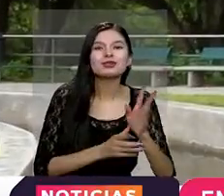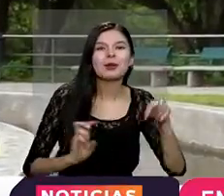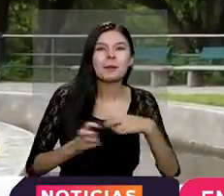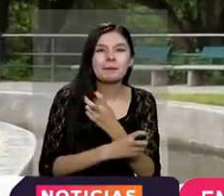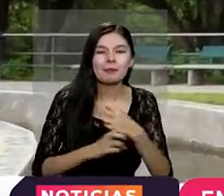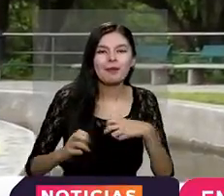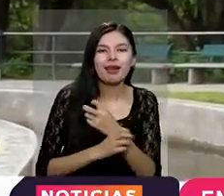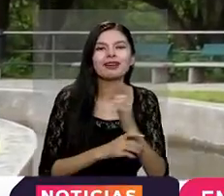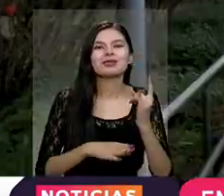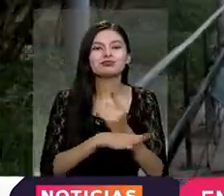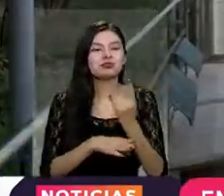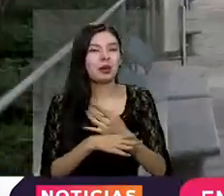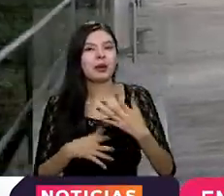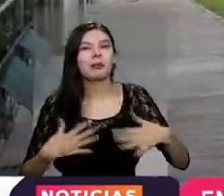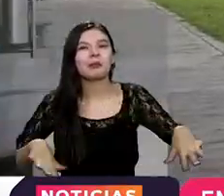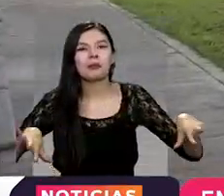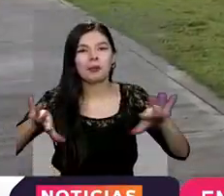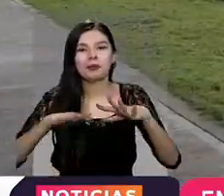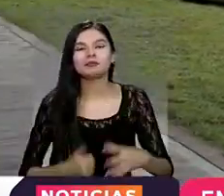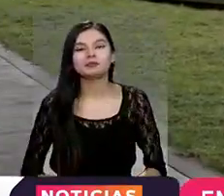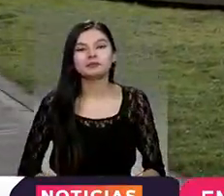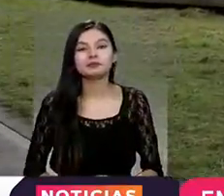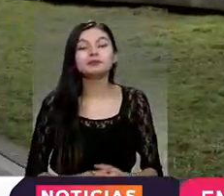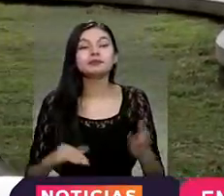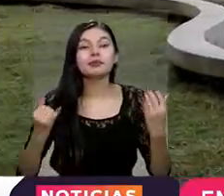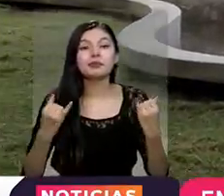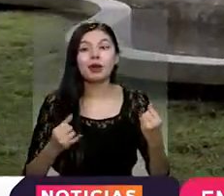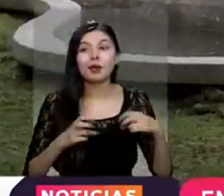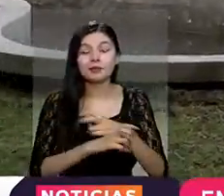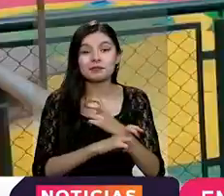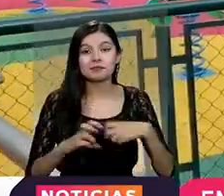este espacio generoso. El parque cuenta con un aula